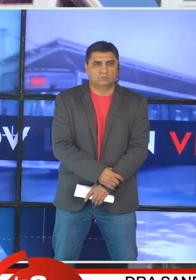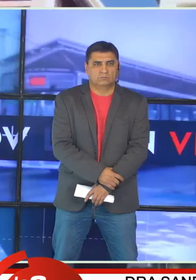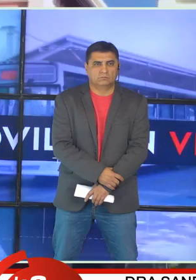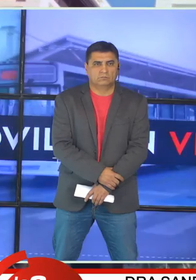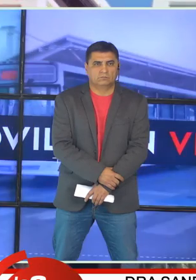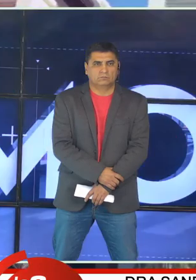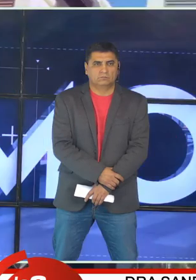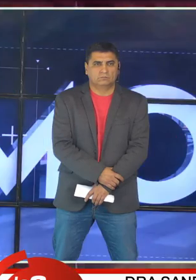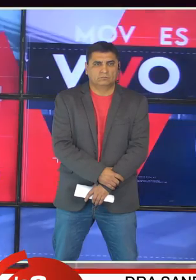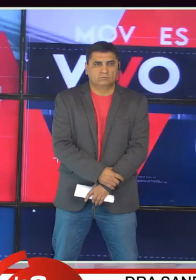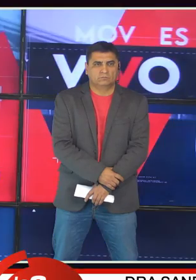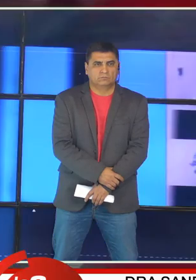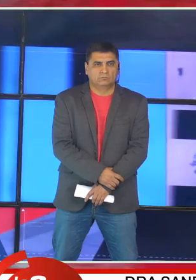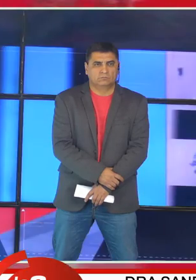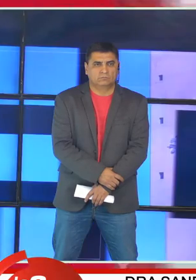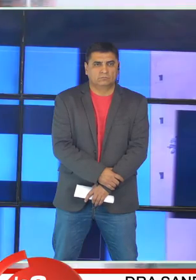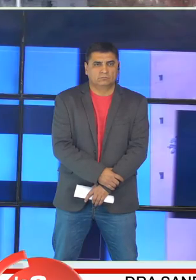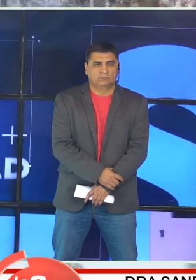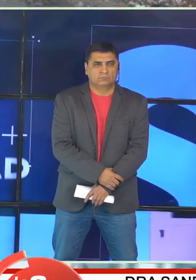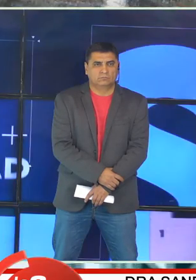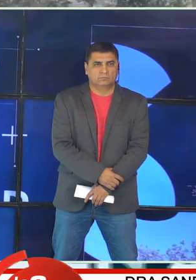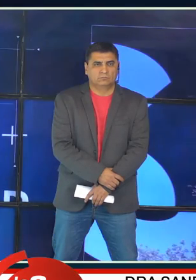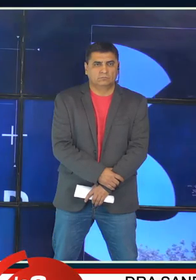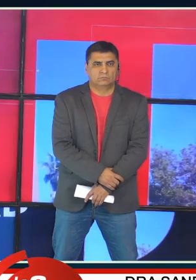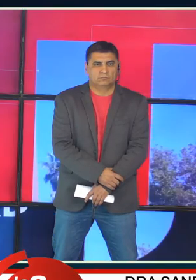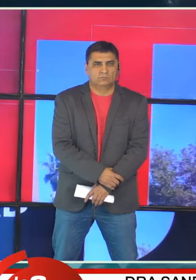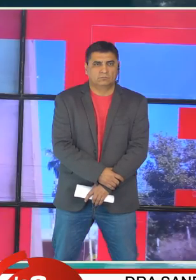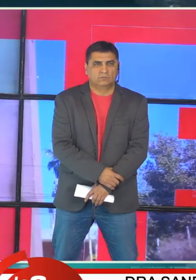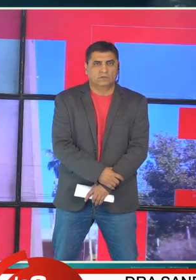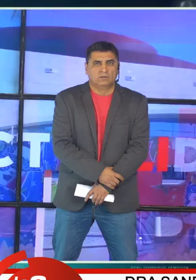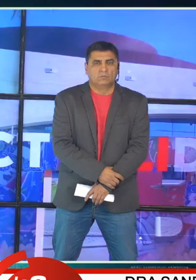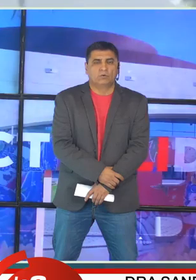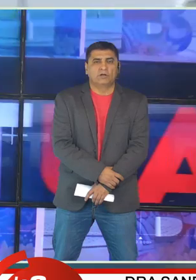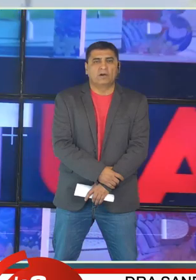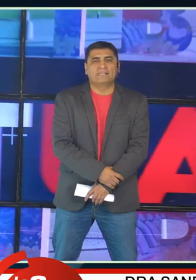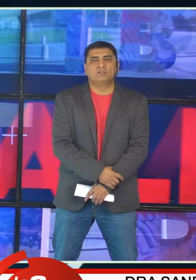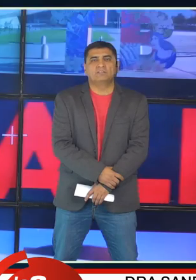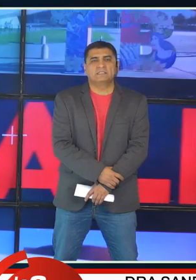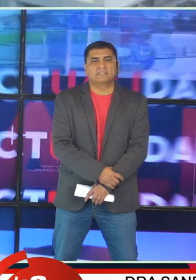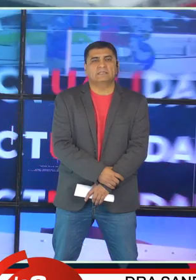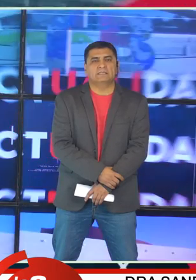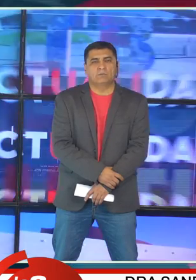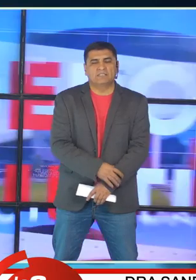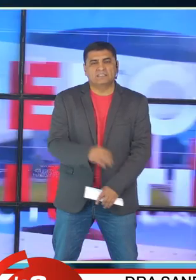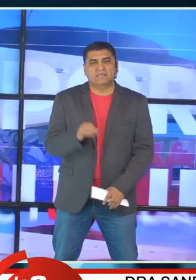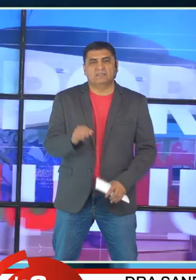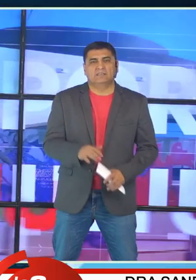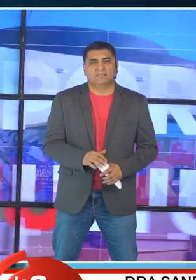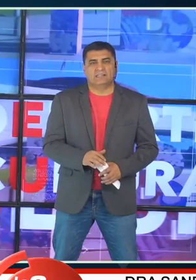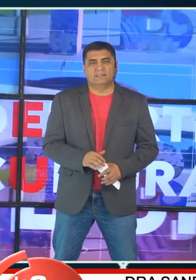acercarse para averiguar sobre los turnos convenientes. Bueno, entonces me